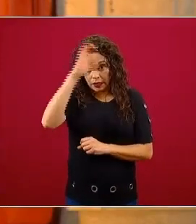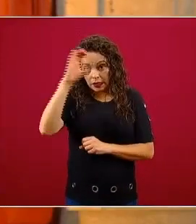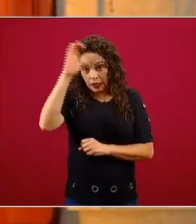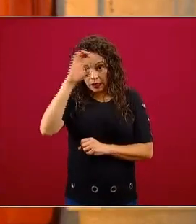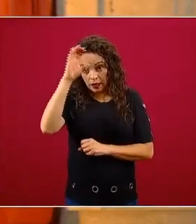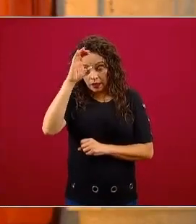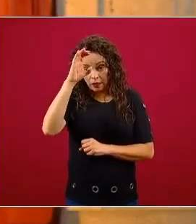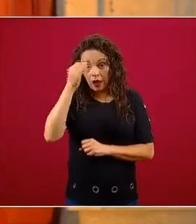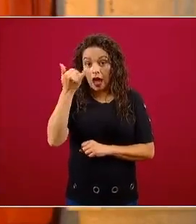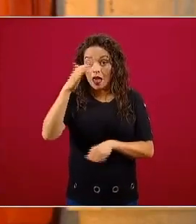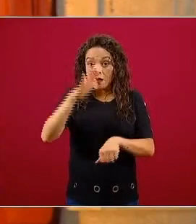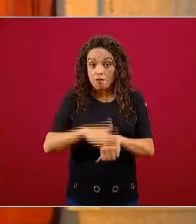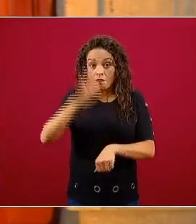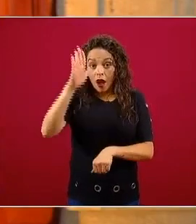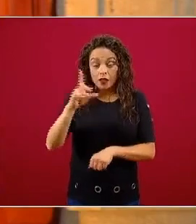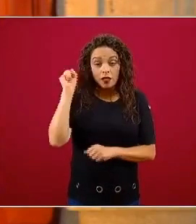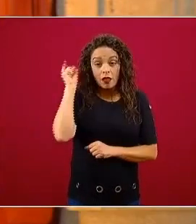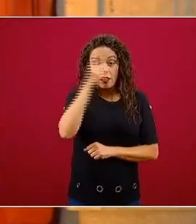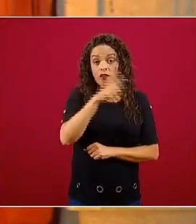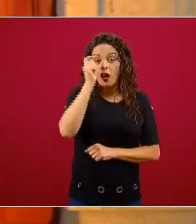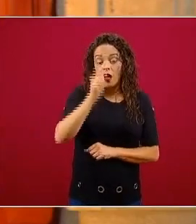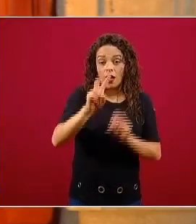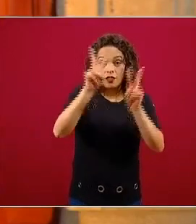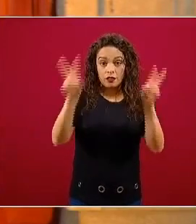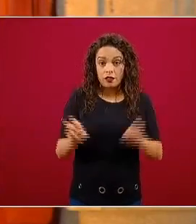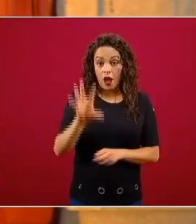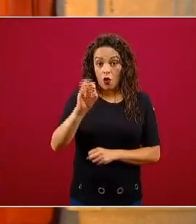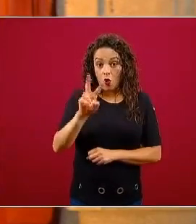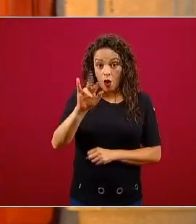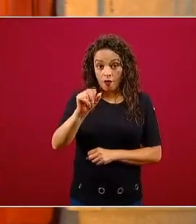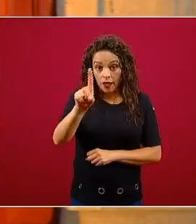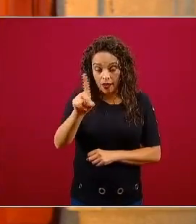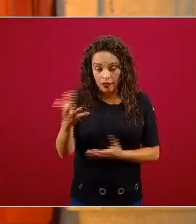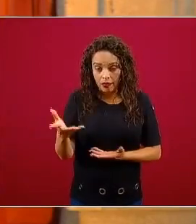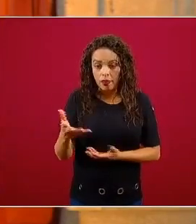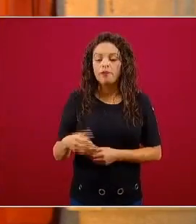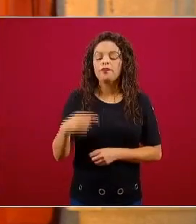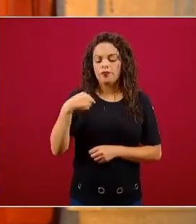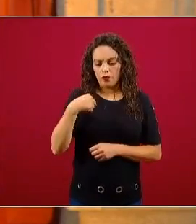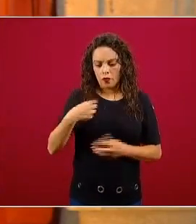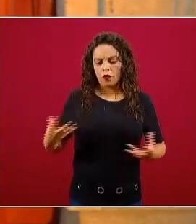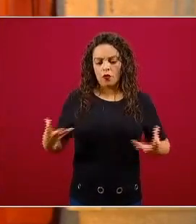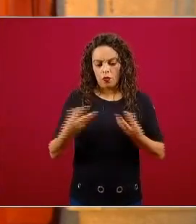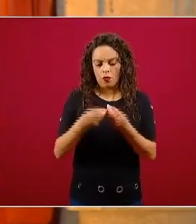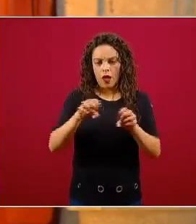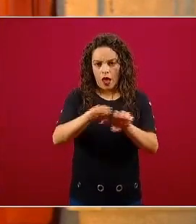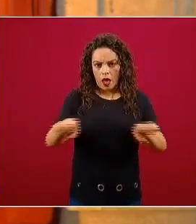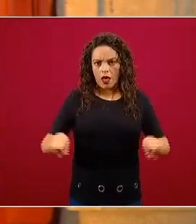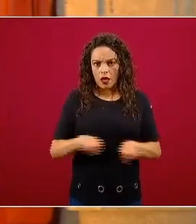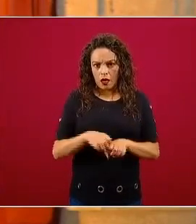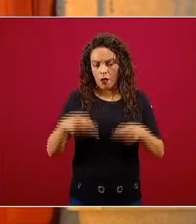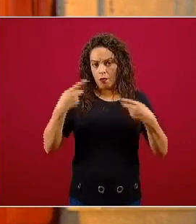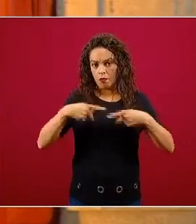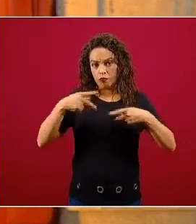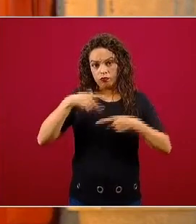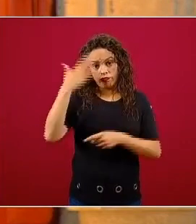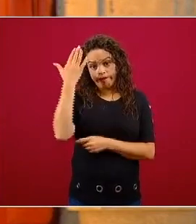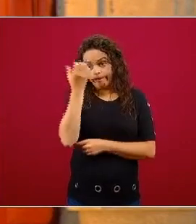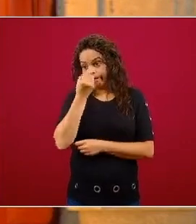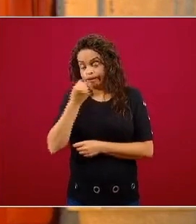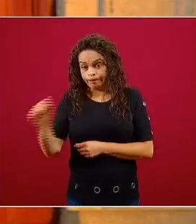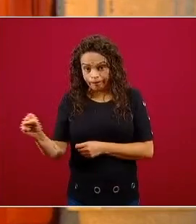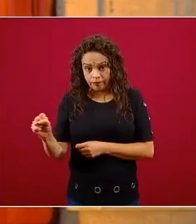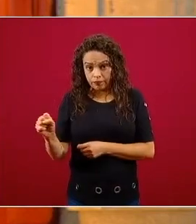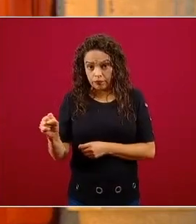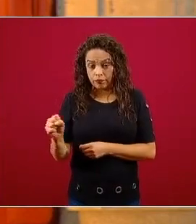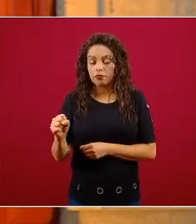como COVID, pues venimos trabajando con un grupo de expertos, con una coordinación